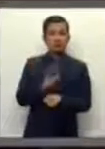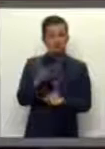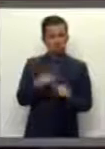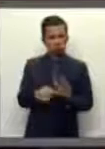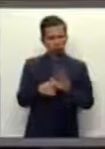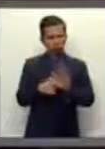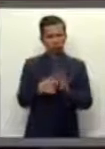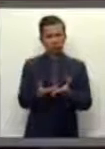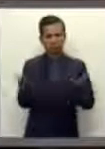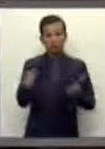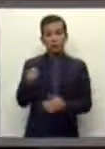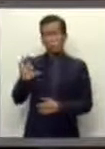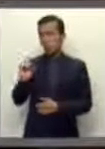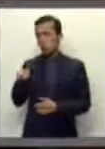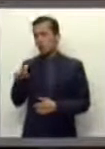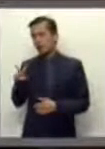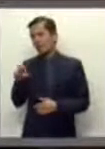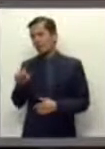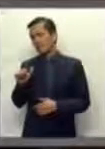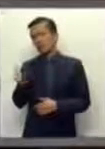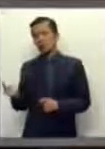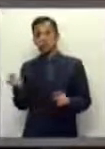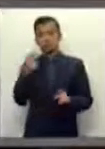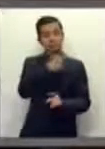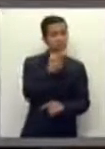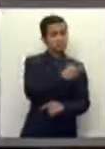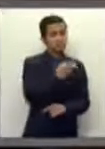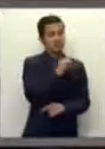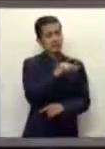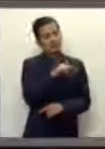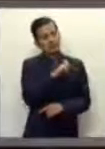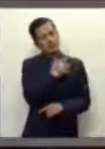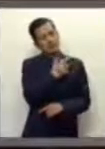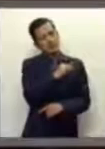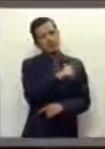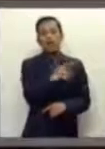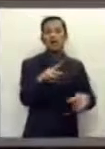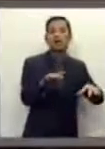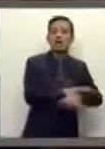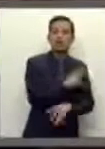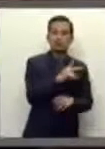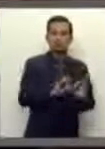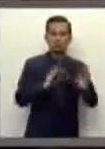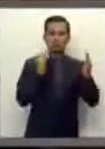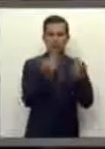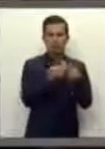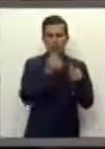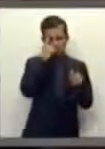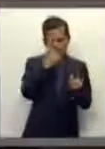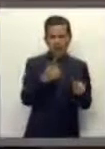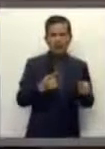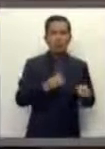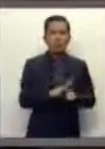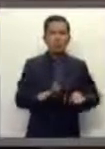crítica del Coneval sobre la modificación del INEGI que llevó a cabo al módulo de condiciones